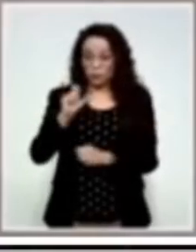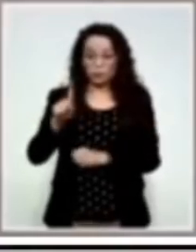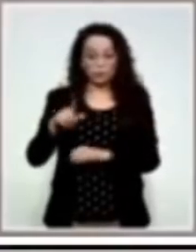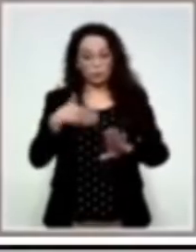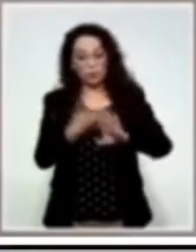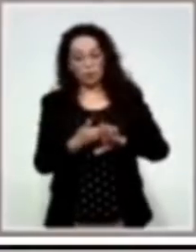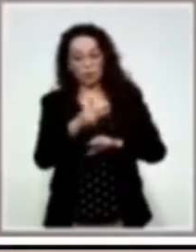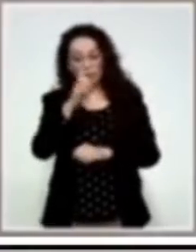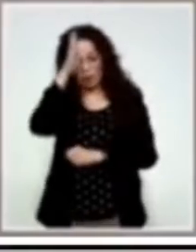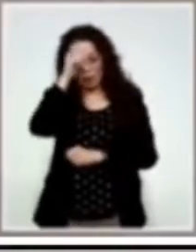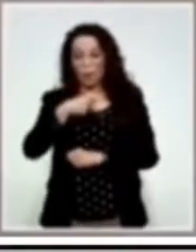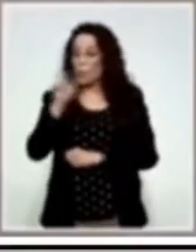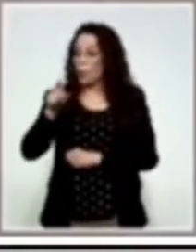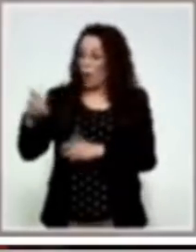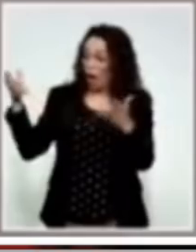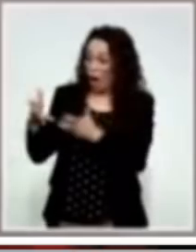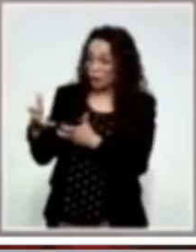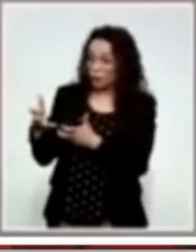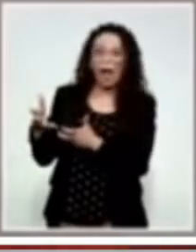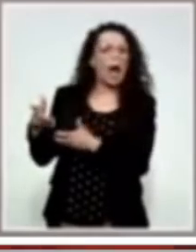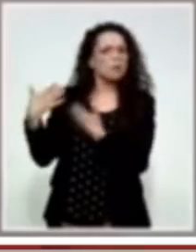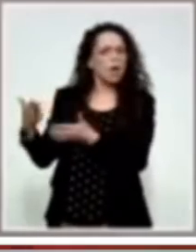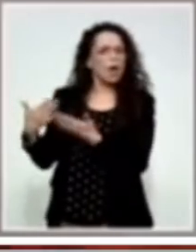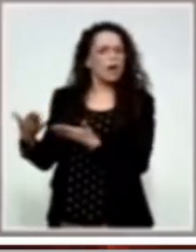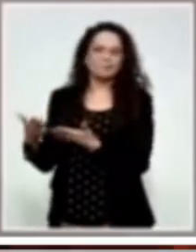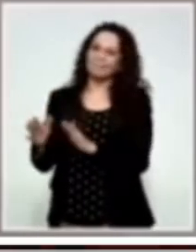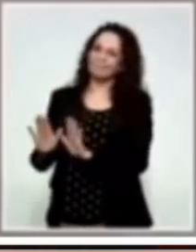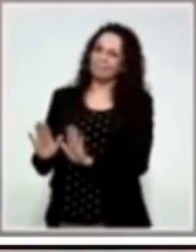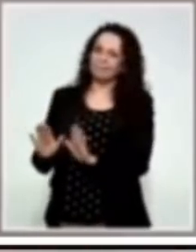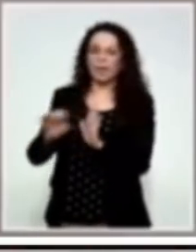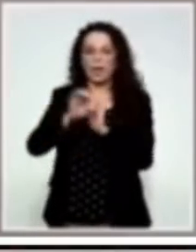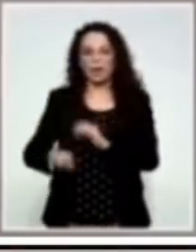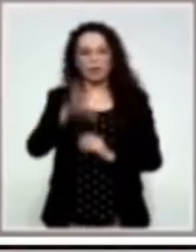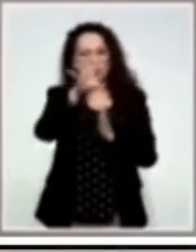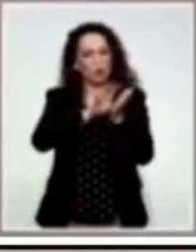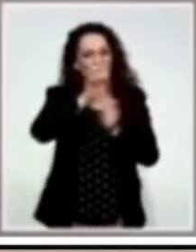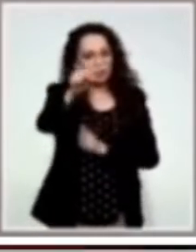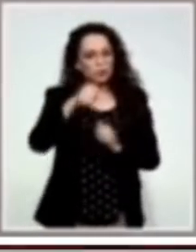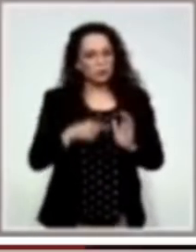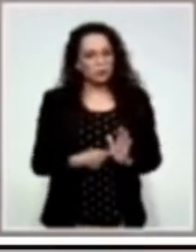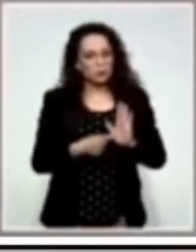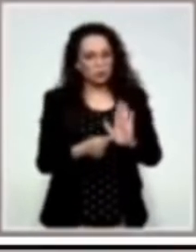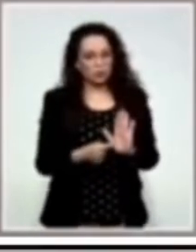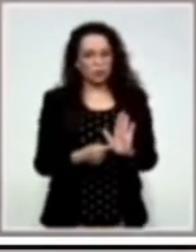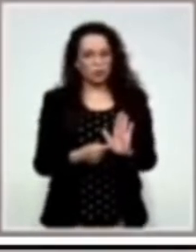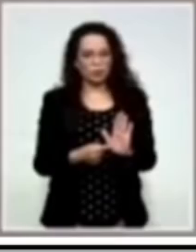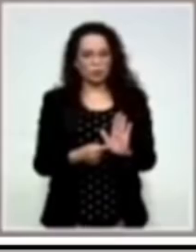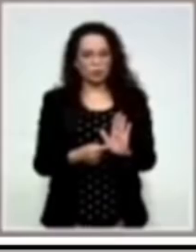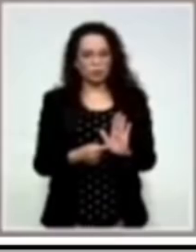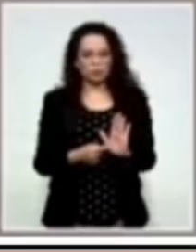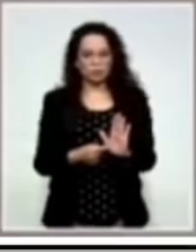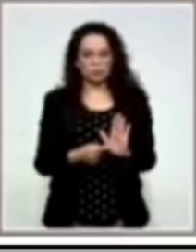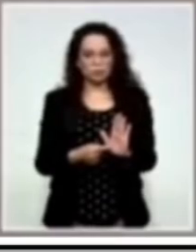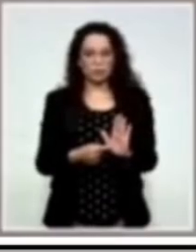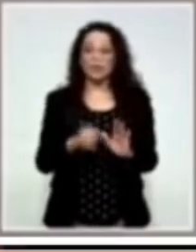lo hacen ellos no es polarizar. En eso estamos, como en la Constitución. Es